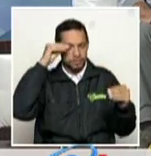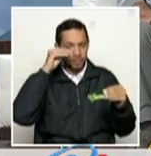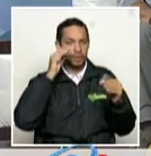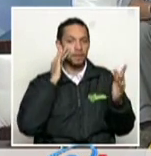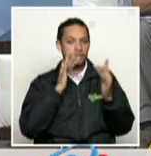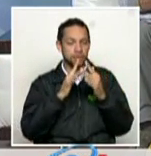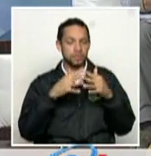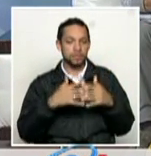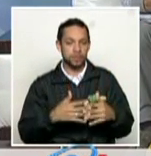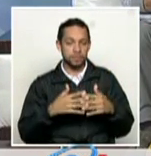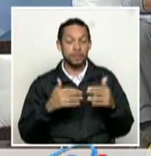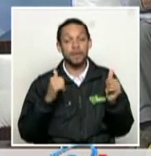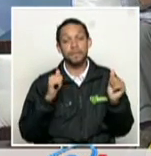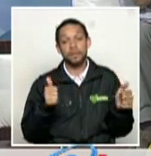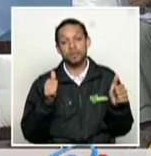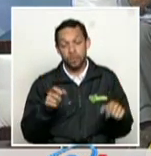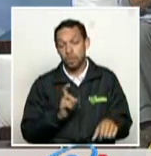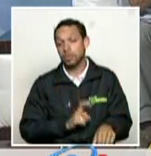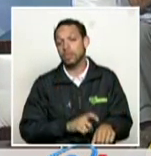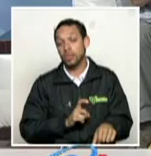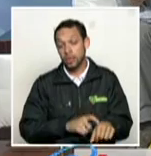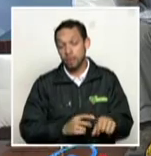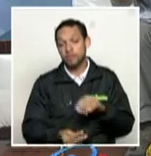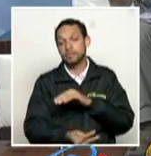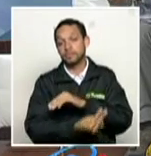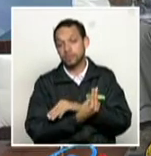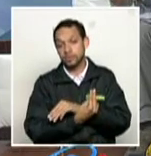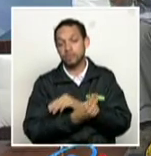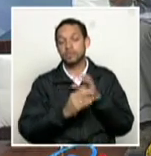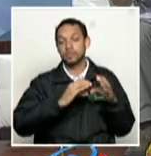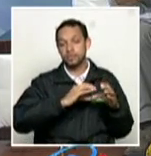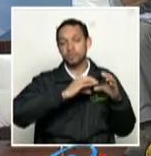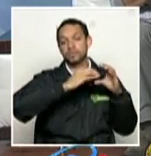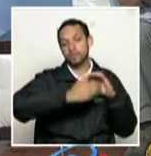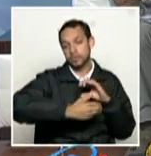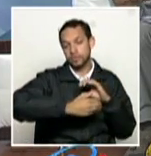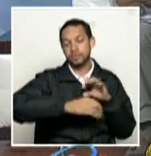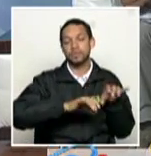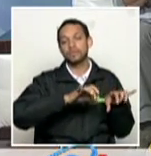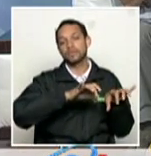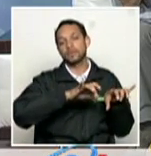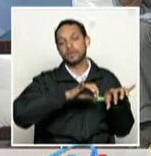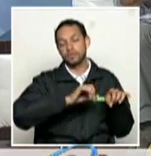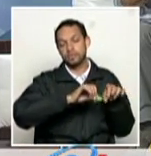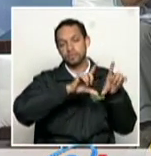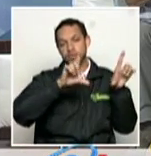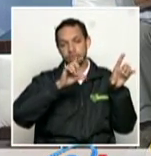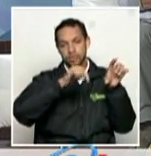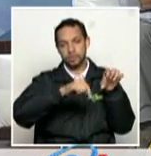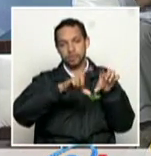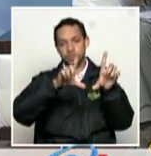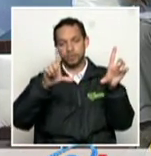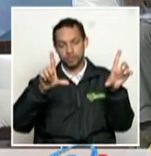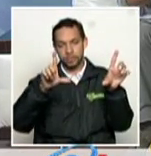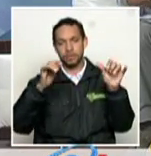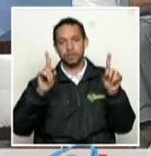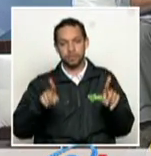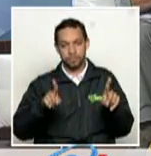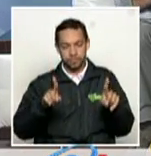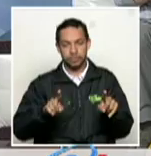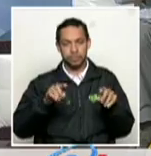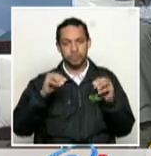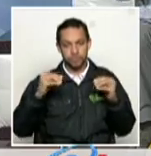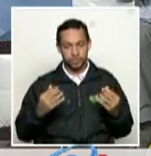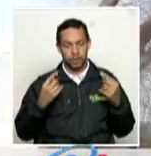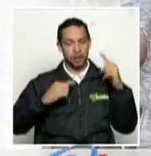Vital. Si no lo puede ver, pues, en directo, y tiene un banco de documentos muy importantes que tienen que ver con la salud, así como transcurrió el